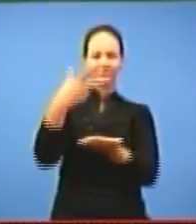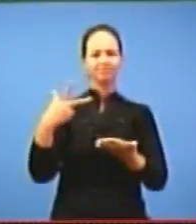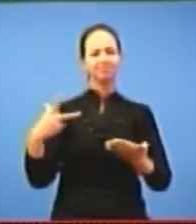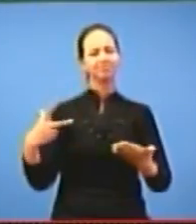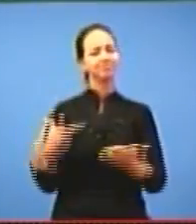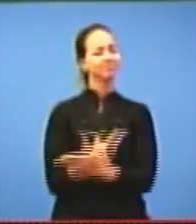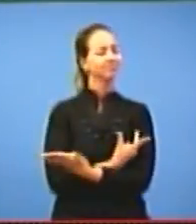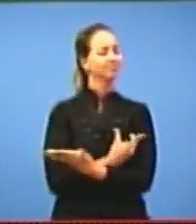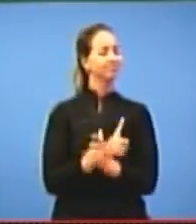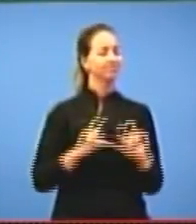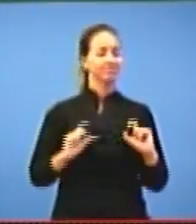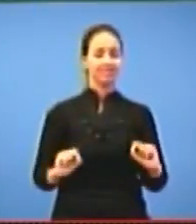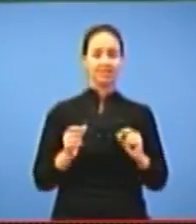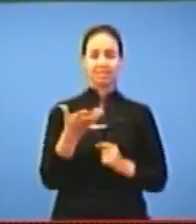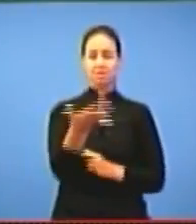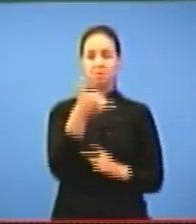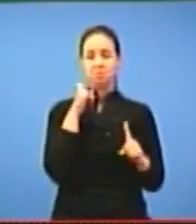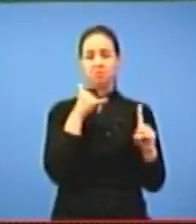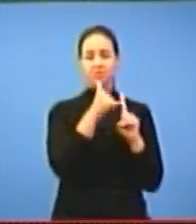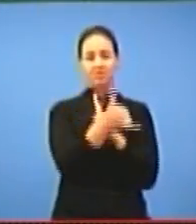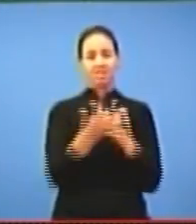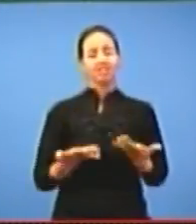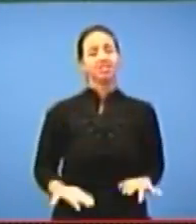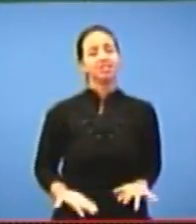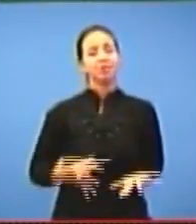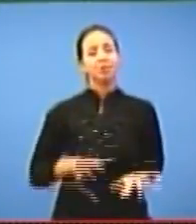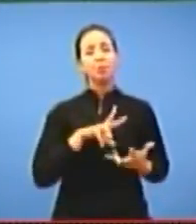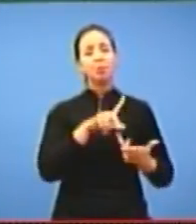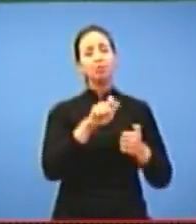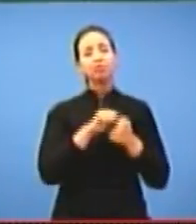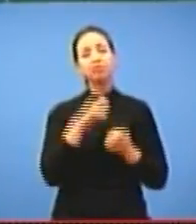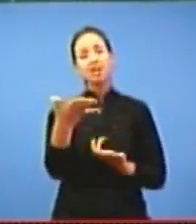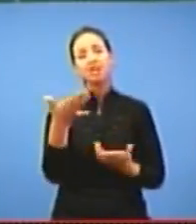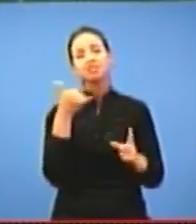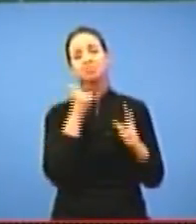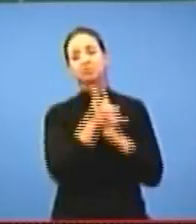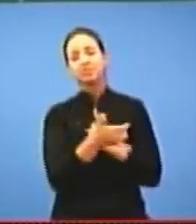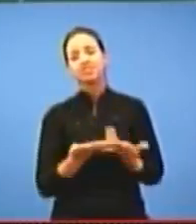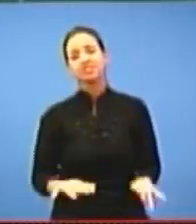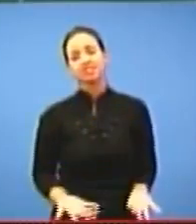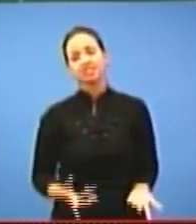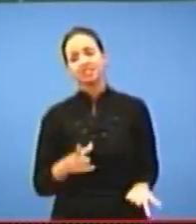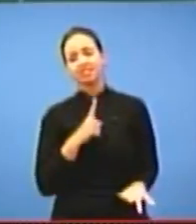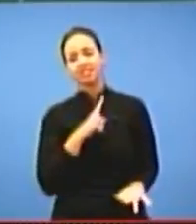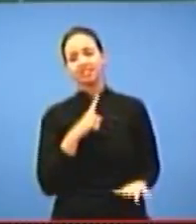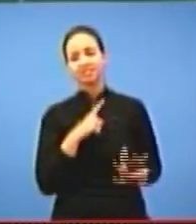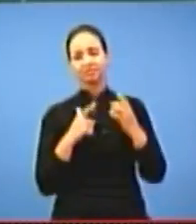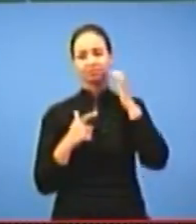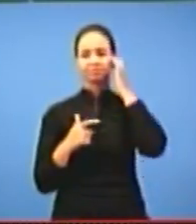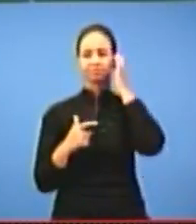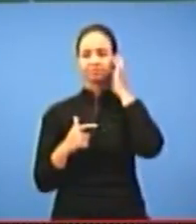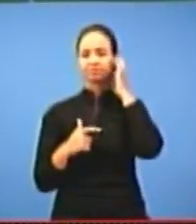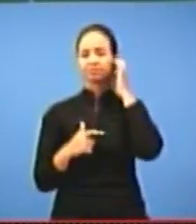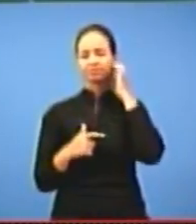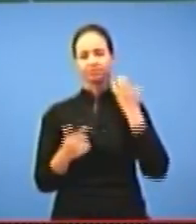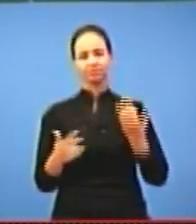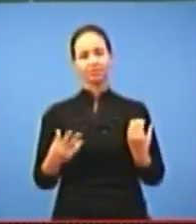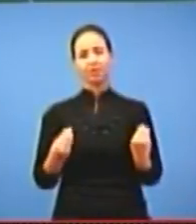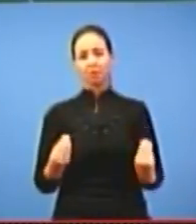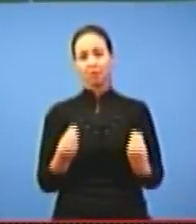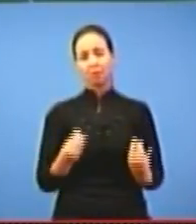¿Qué hicieron con el profeta? ¿Qué el mundo hizo con la profecía? ¿Qué valor tiene la profecía para el